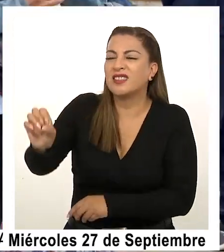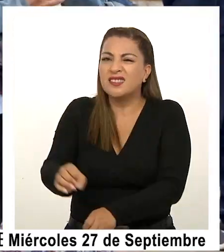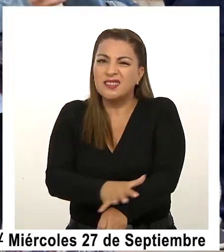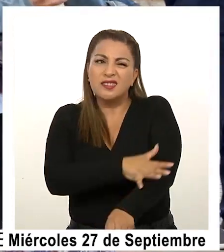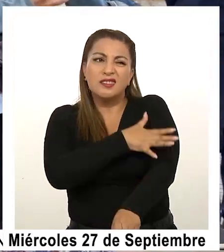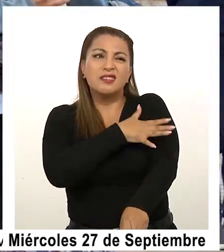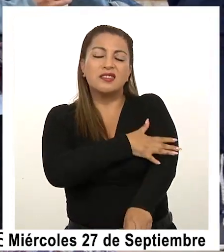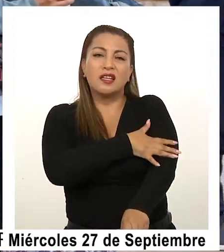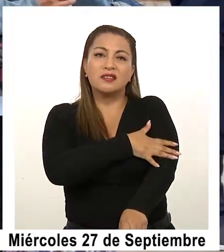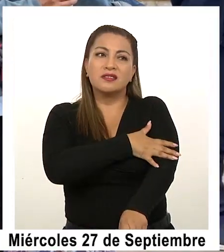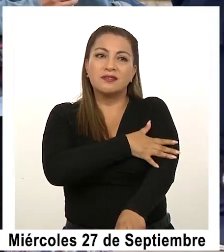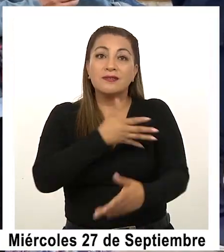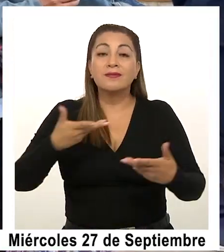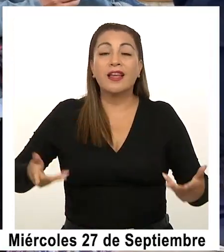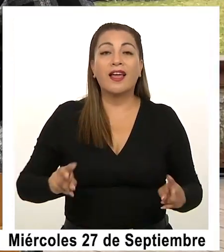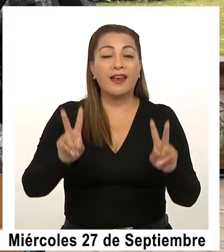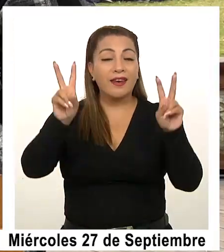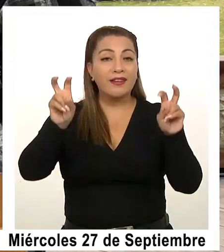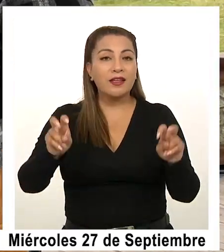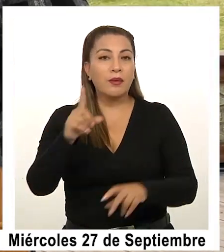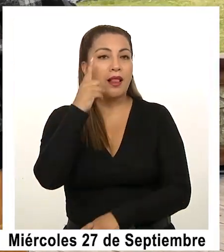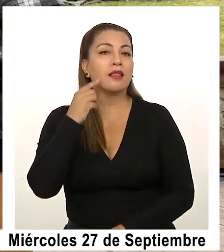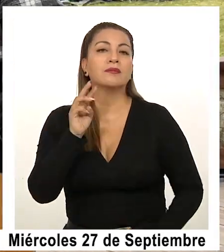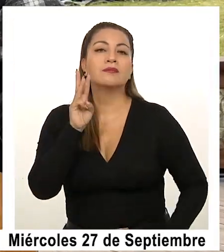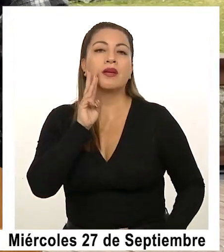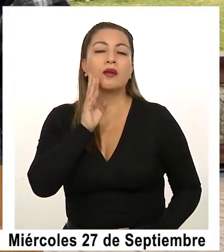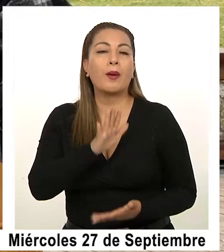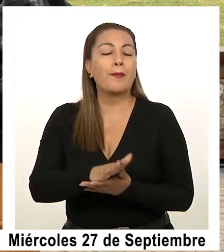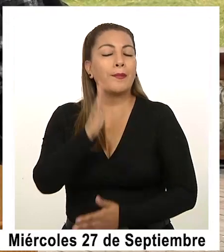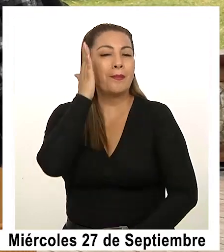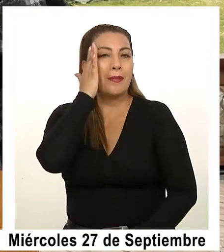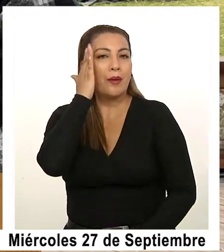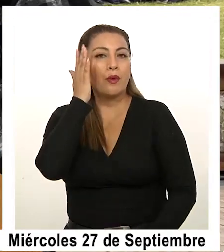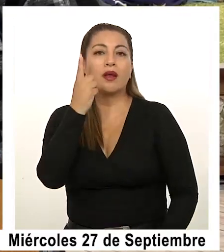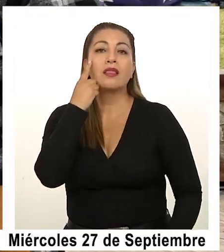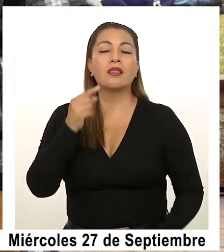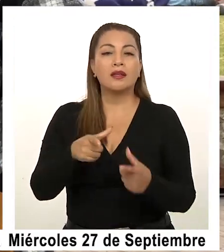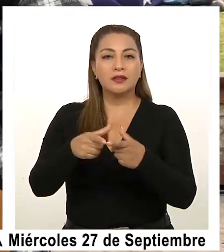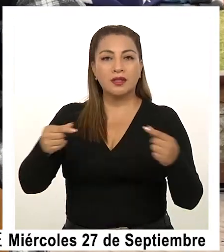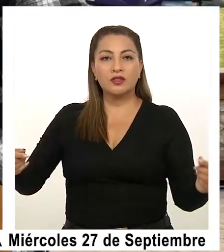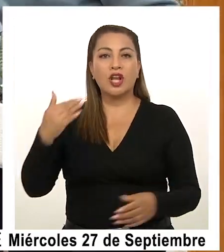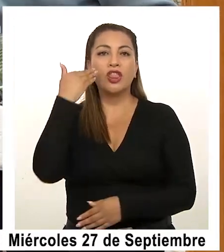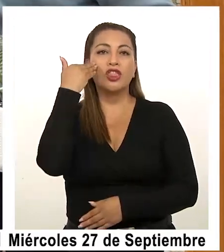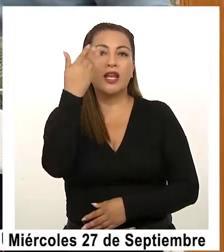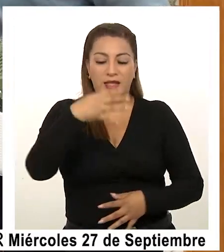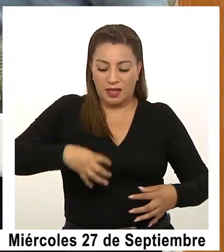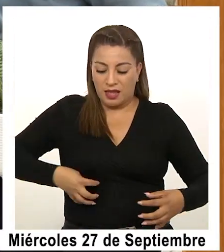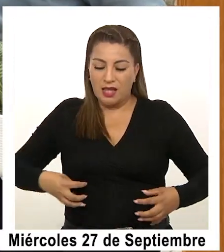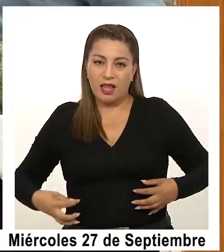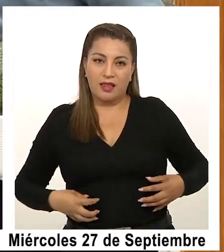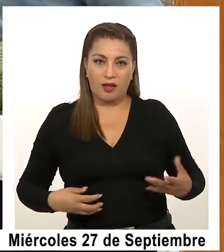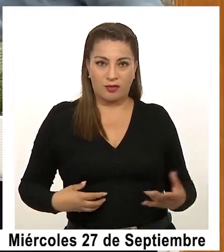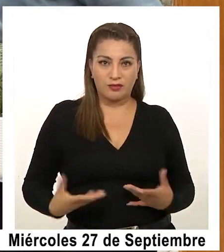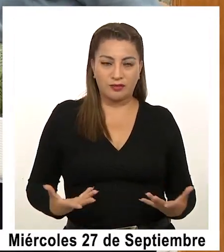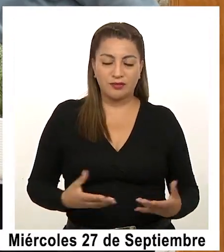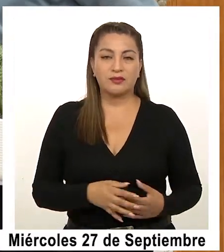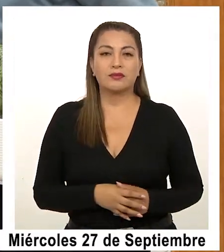sensibilidad sobre esta materia, este miércoles se conmemoró el Día Nacional del Donante de Órganos y